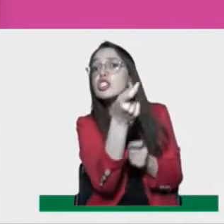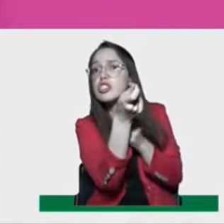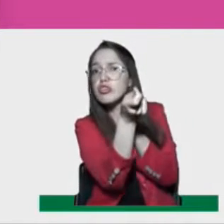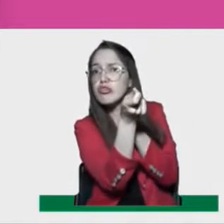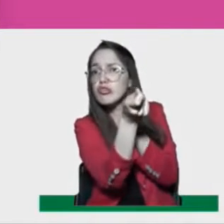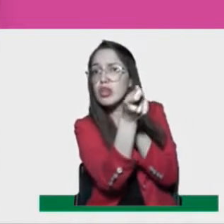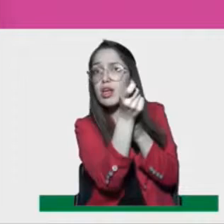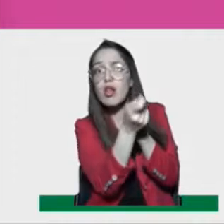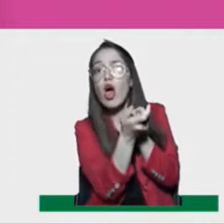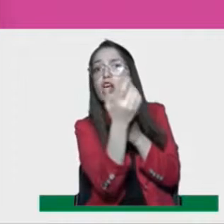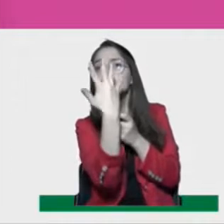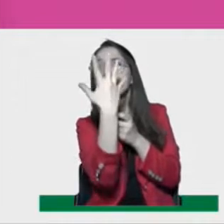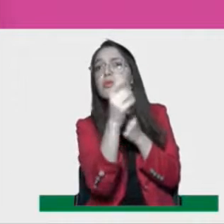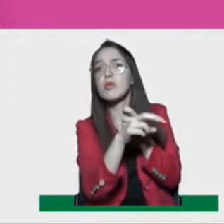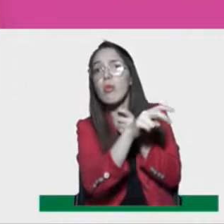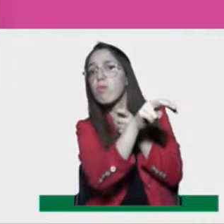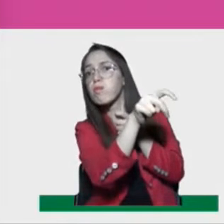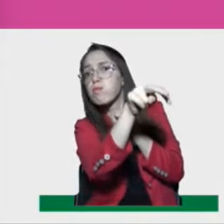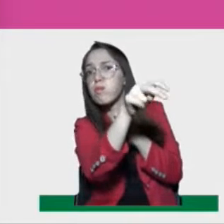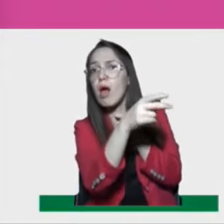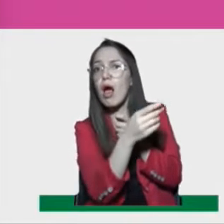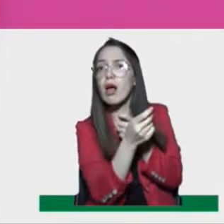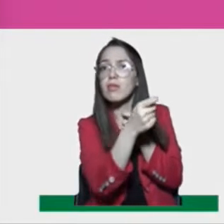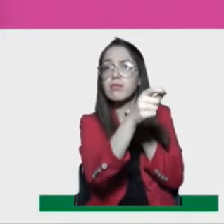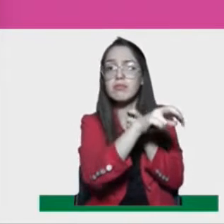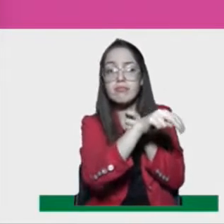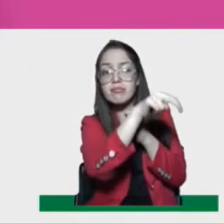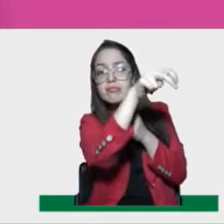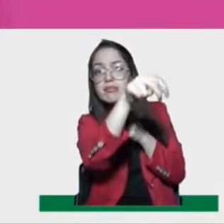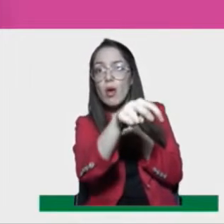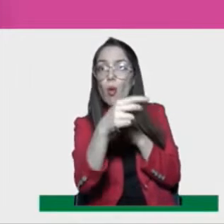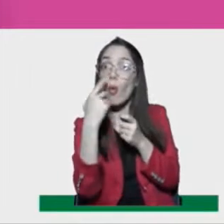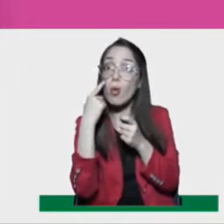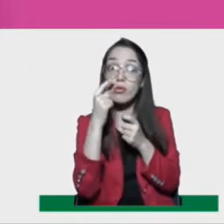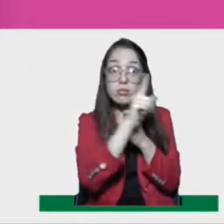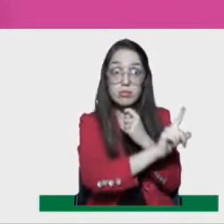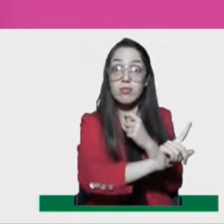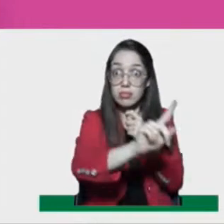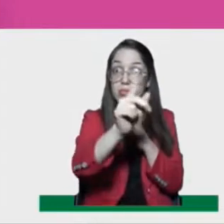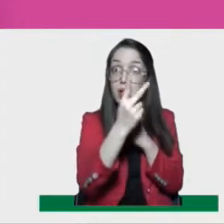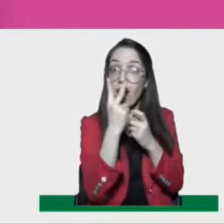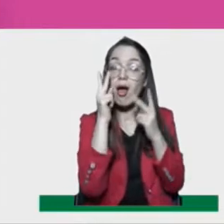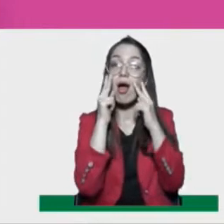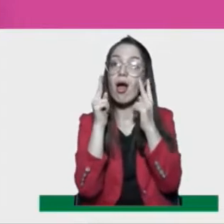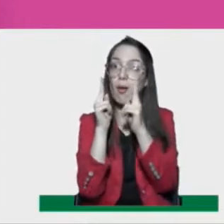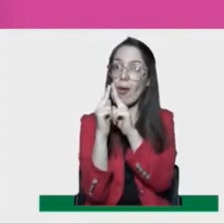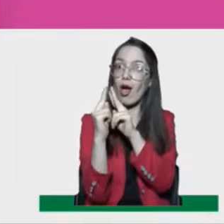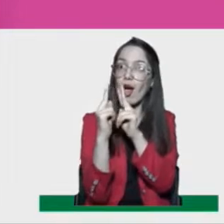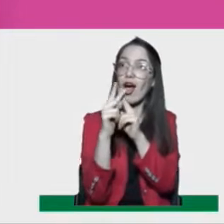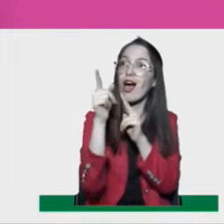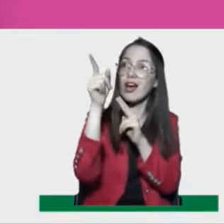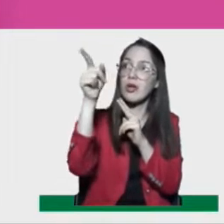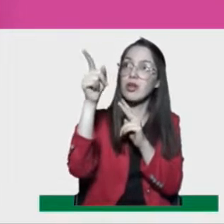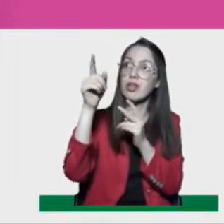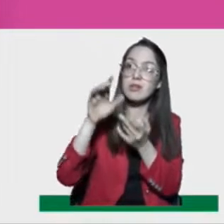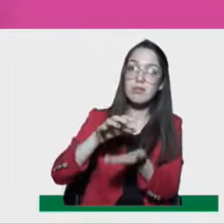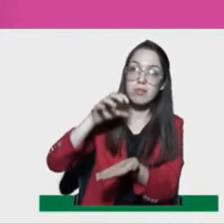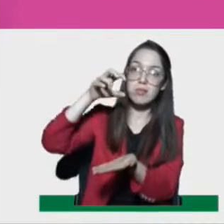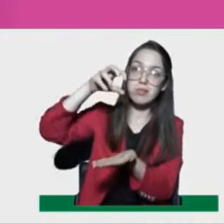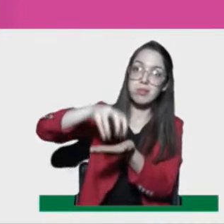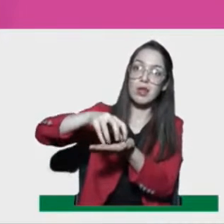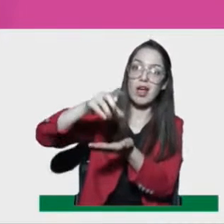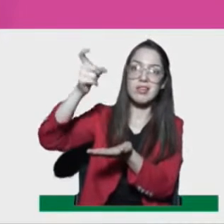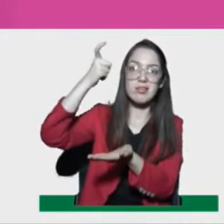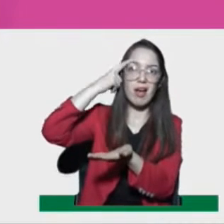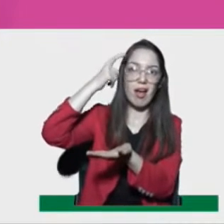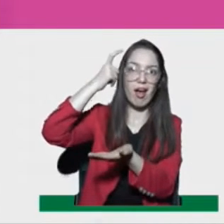aquí a 5 minutos pasando la calle. Qué bueno que la puedan conocer. Es el centro de turismo inteligente en Parques del